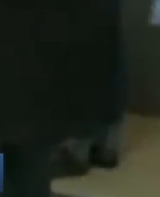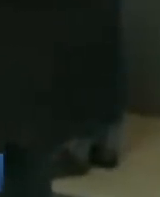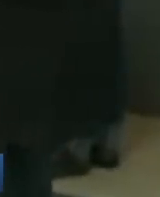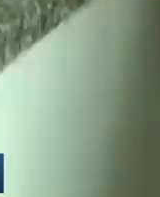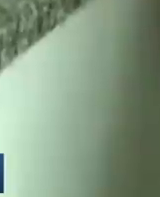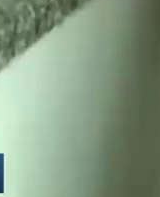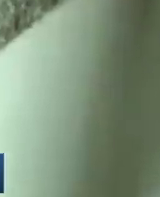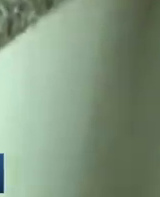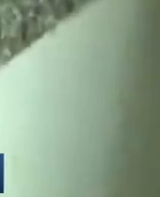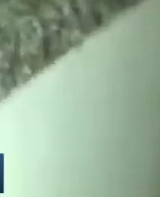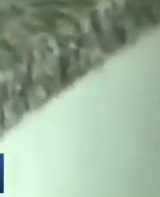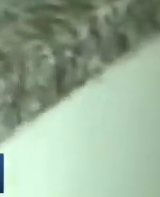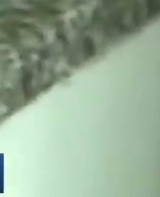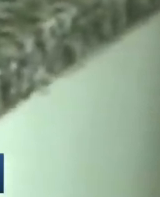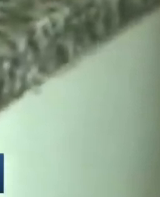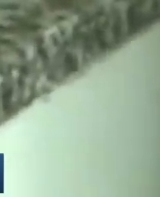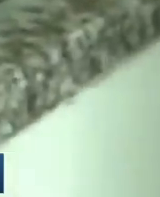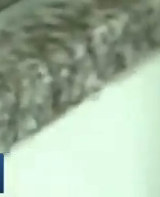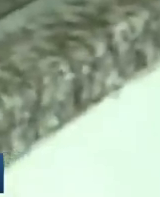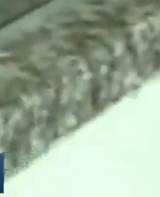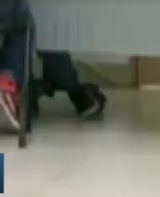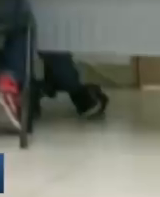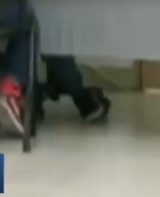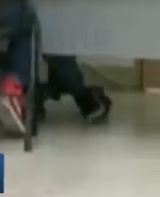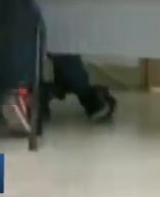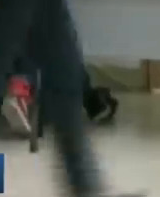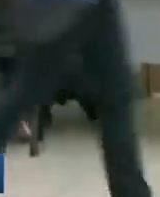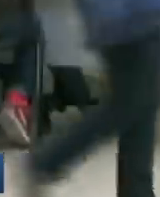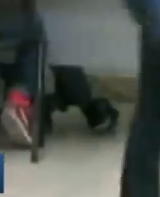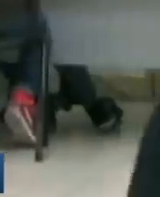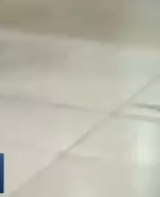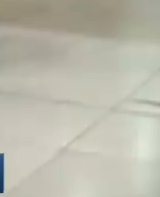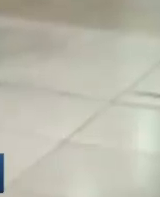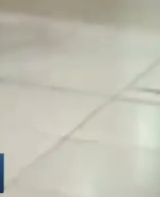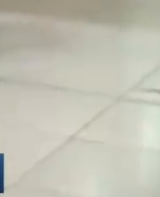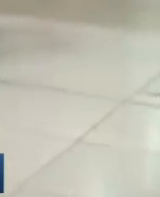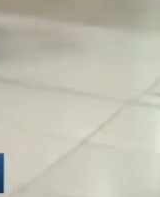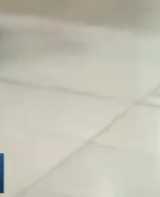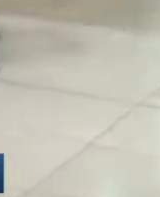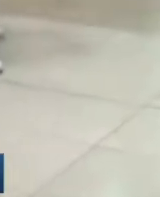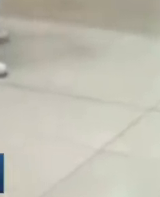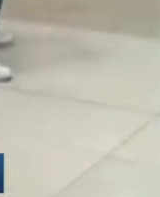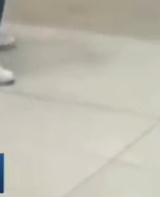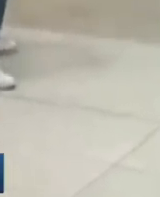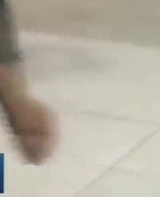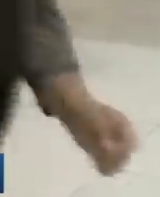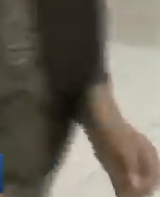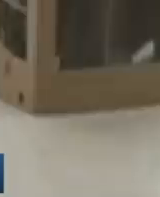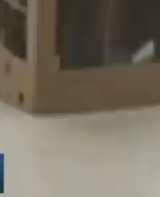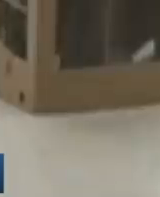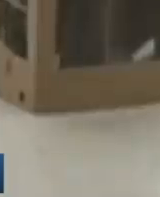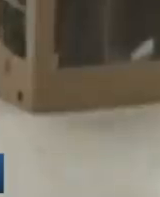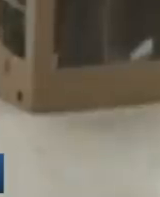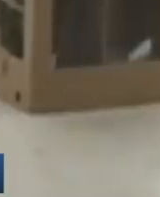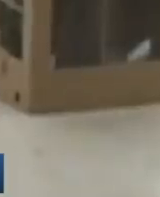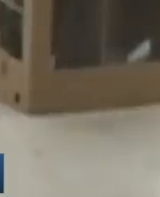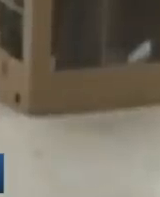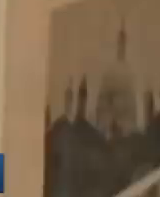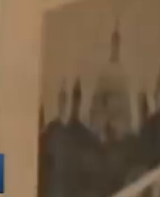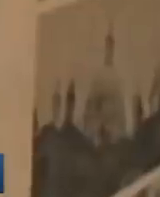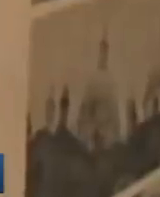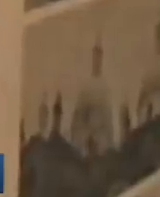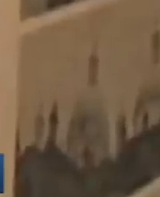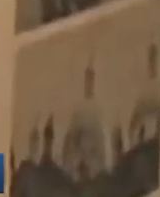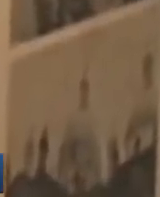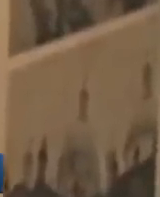Registro Civil amplió sus horarios para atender a quienes perdieron la cédula de identidad, único requisito habilitado para sufragar. No olvide que ya rige